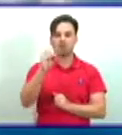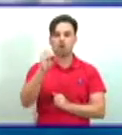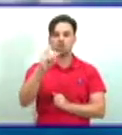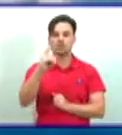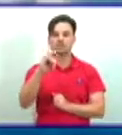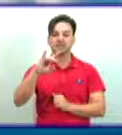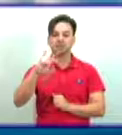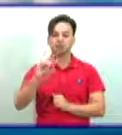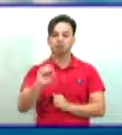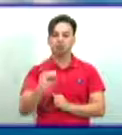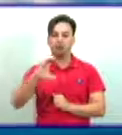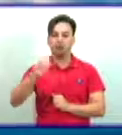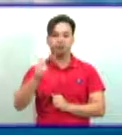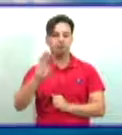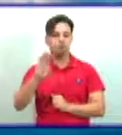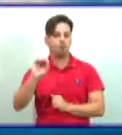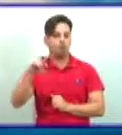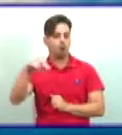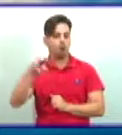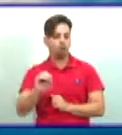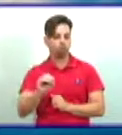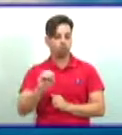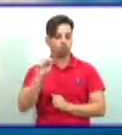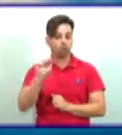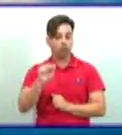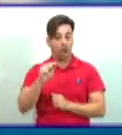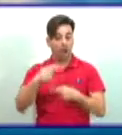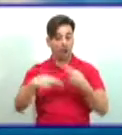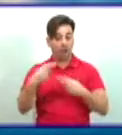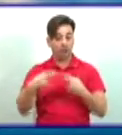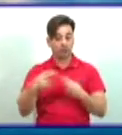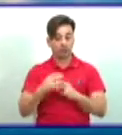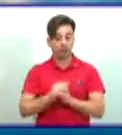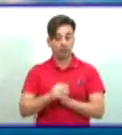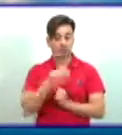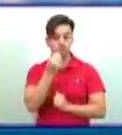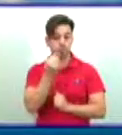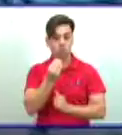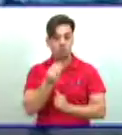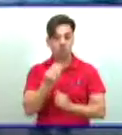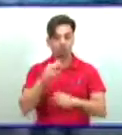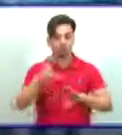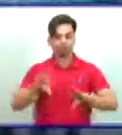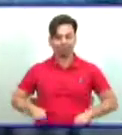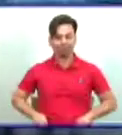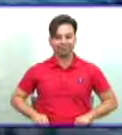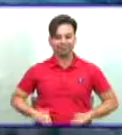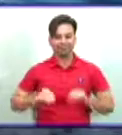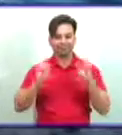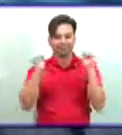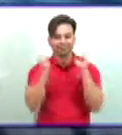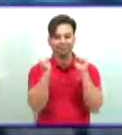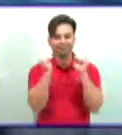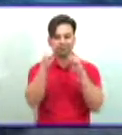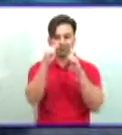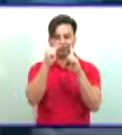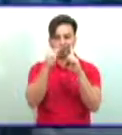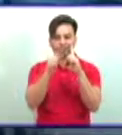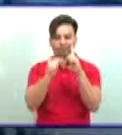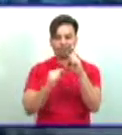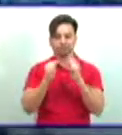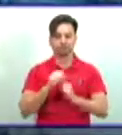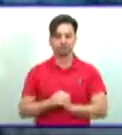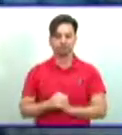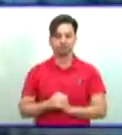tanto a mantener la temperatura del planeta. Por otro lado, su aumento produce el efecto contrario que conocemos como calentamiento